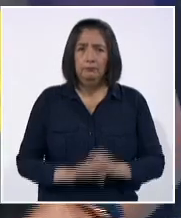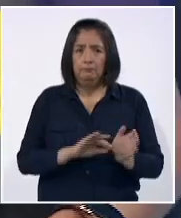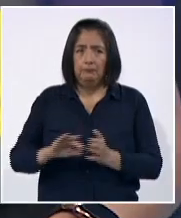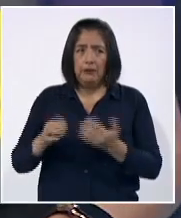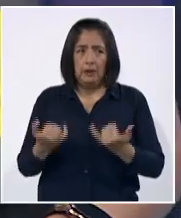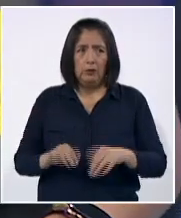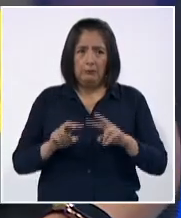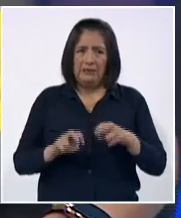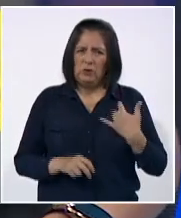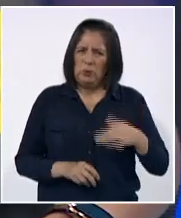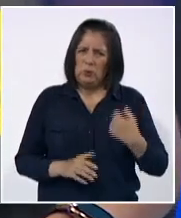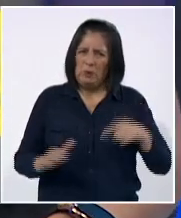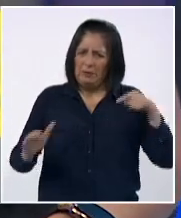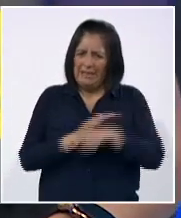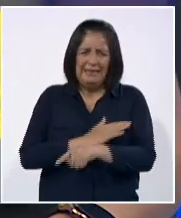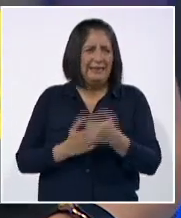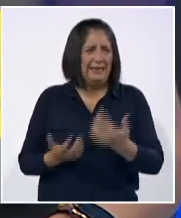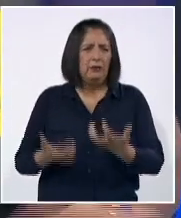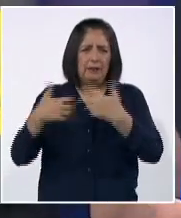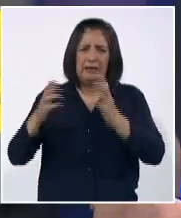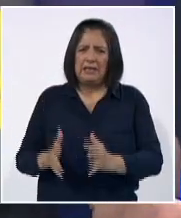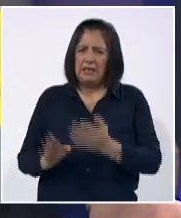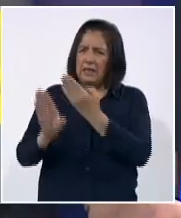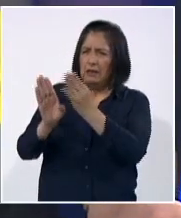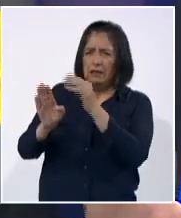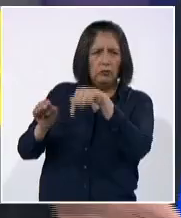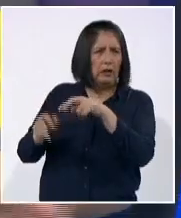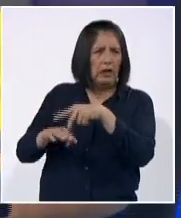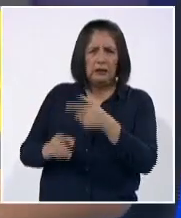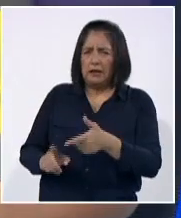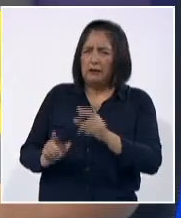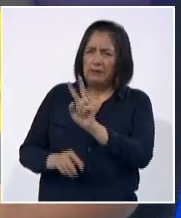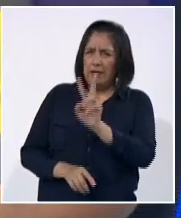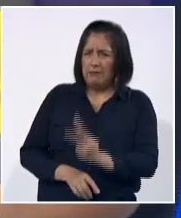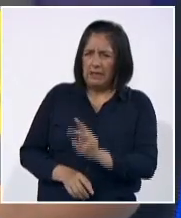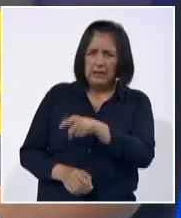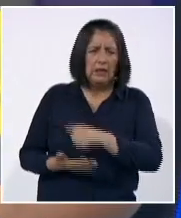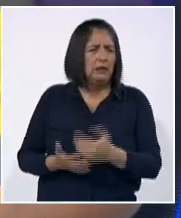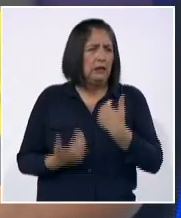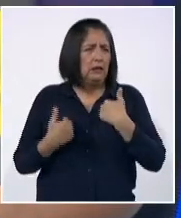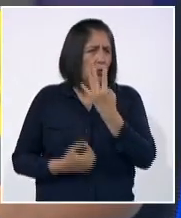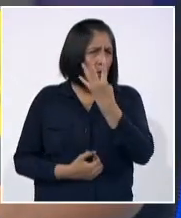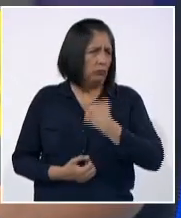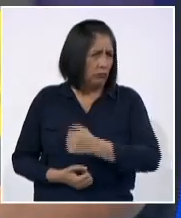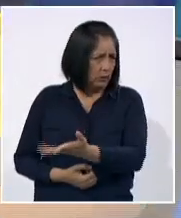Y viene investigando el cruel asesinato de una empresaria en la puerta de su casa en Villa María del Triunfo. La víctima deja 4 hijos en la